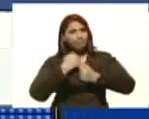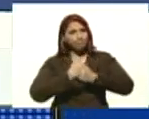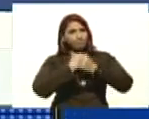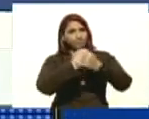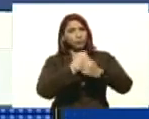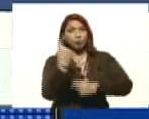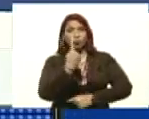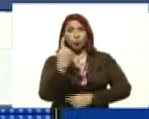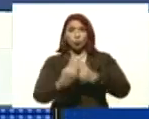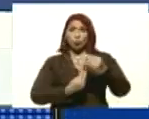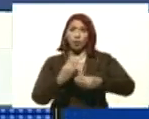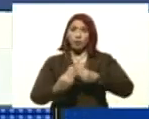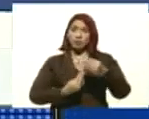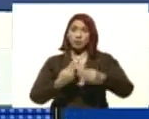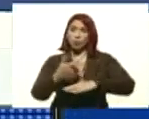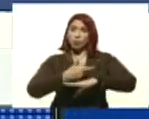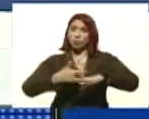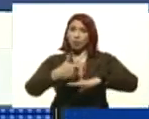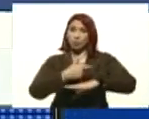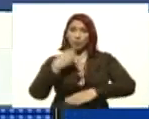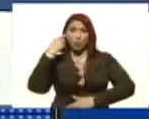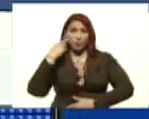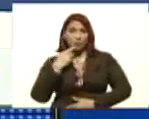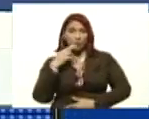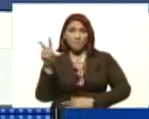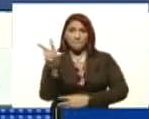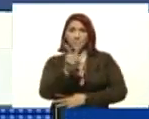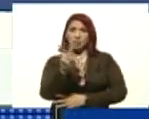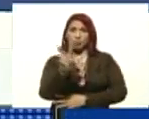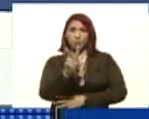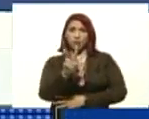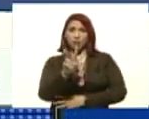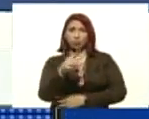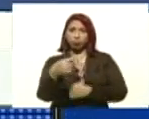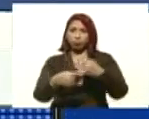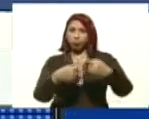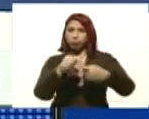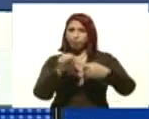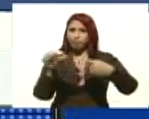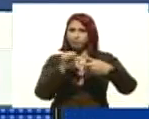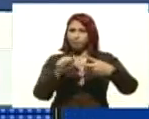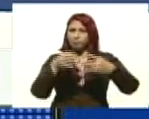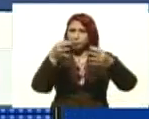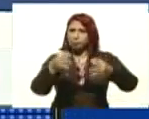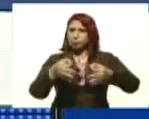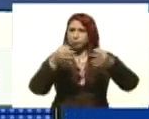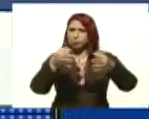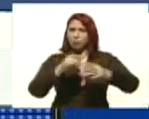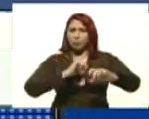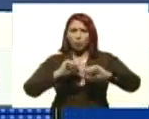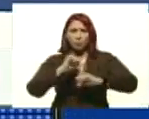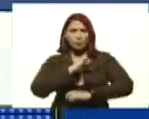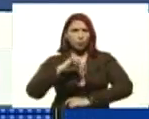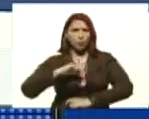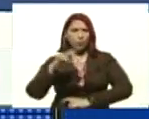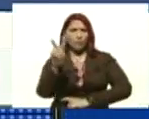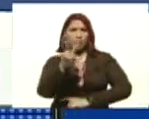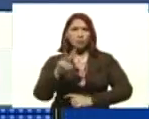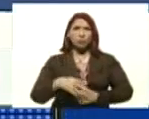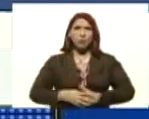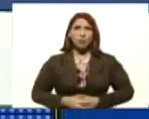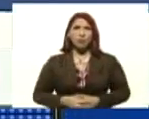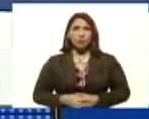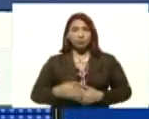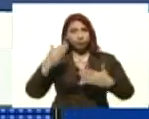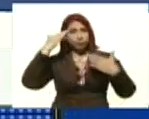el gobierno bolivariano de Venezuela. Toda la semana, permanentemente, el movimiento Somos Venezuela. Le envío